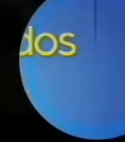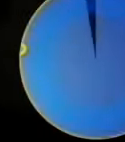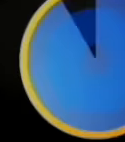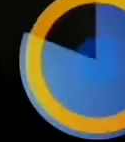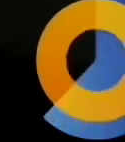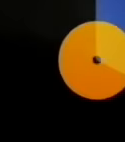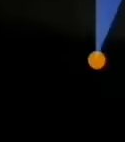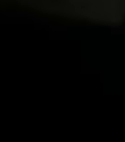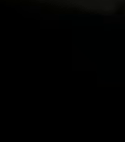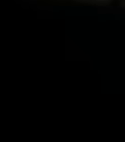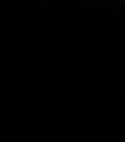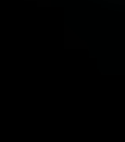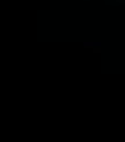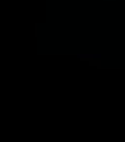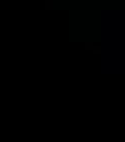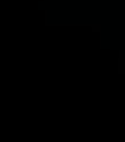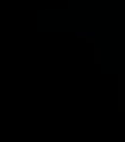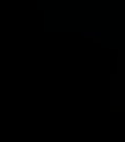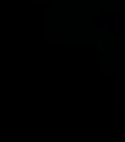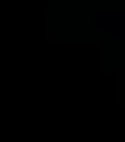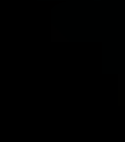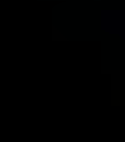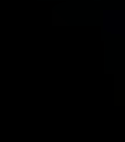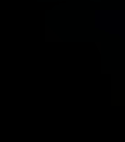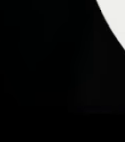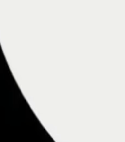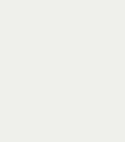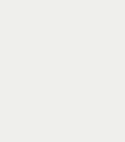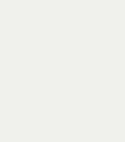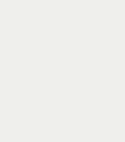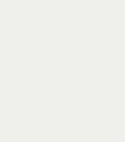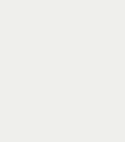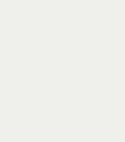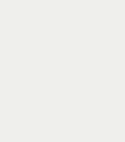Aliados, hoy, 18 horas.